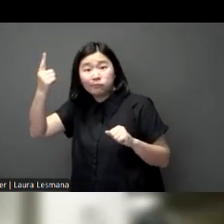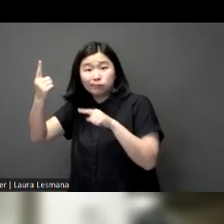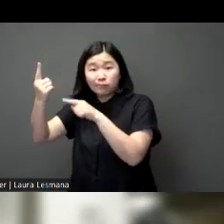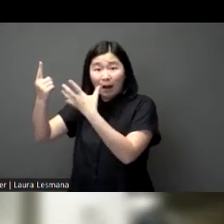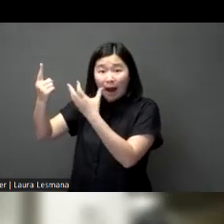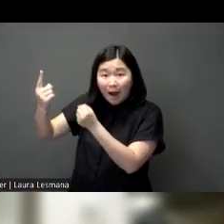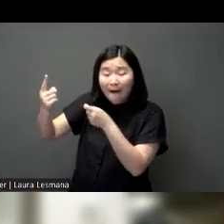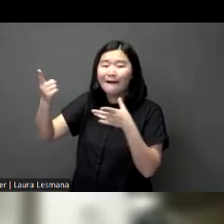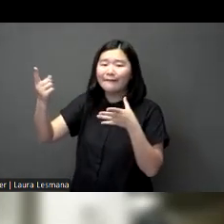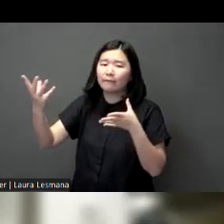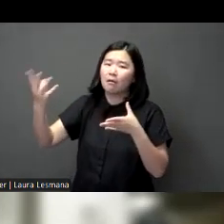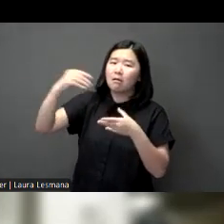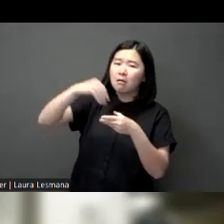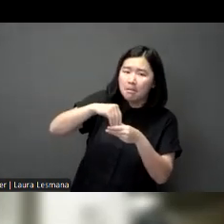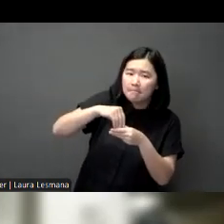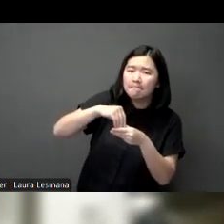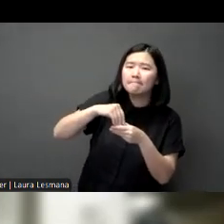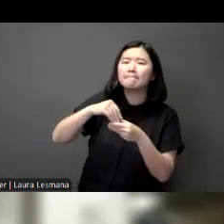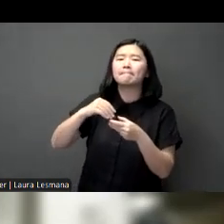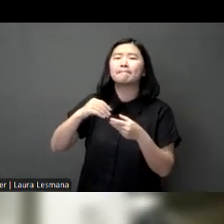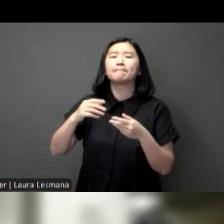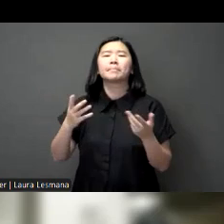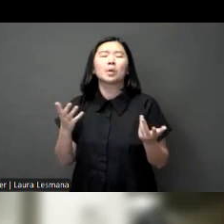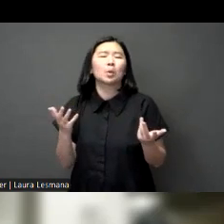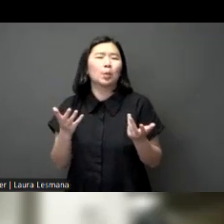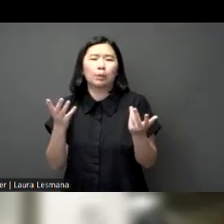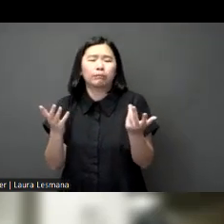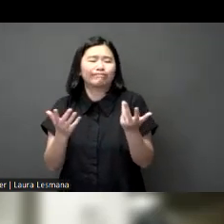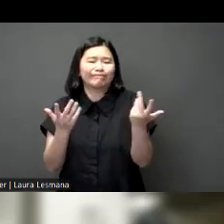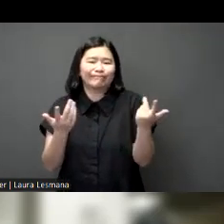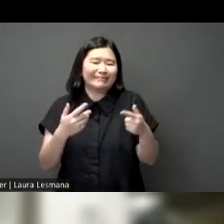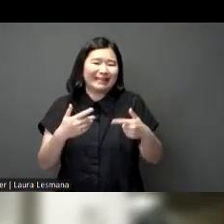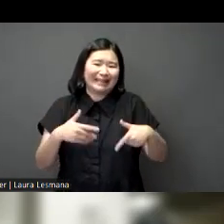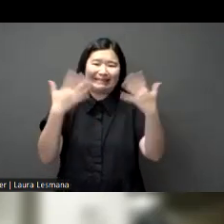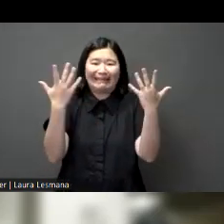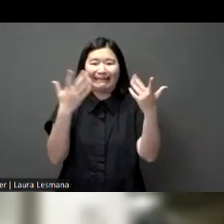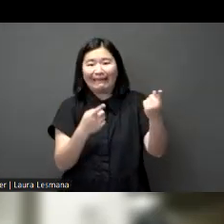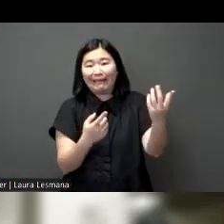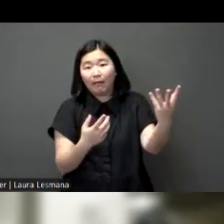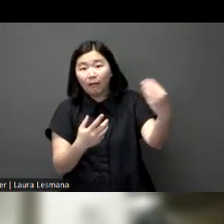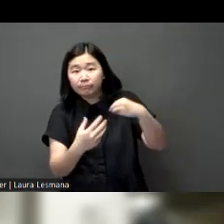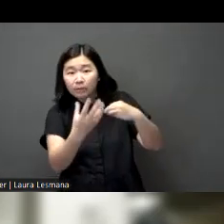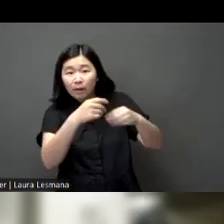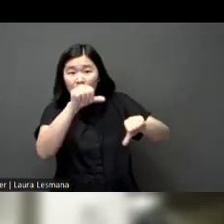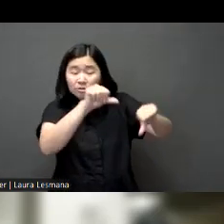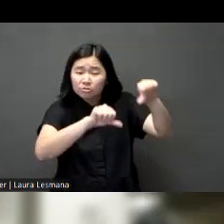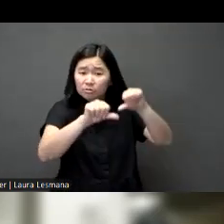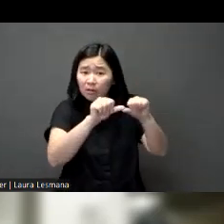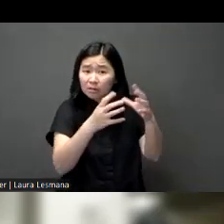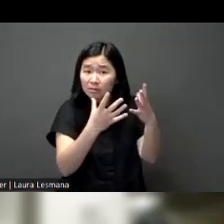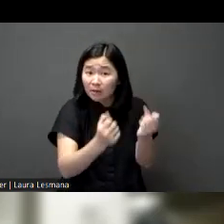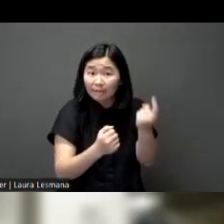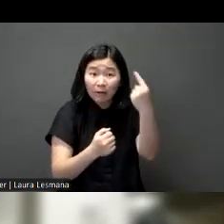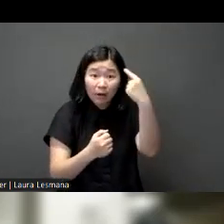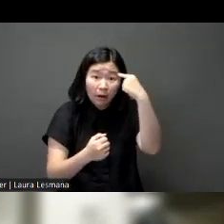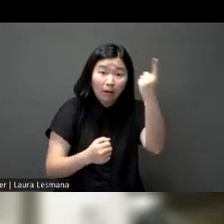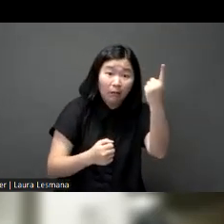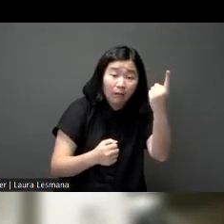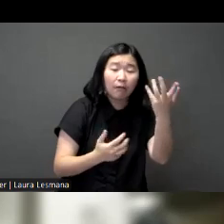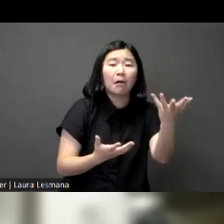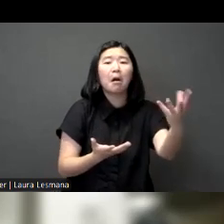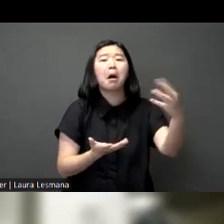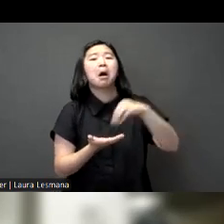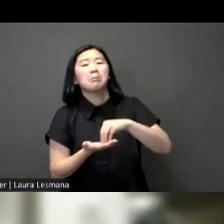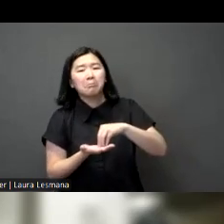en estos programas a inicio de los años 90. También se produjeron algunas discusiones en torno a qué consideramos un programa, si es